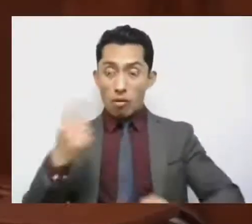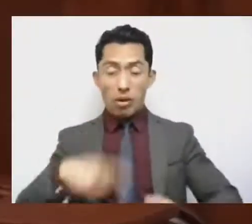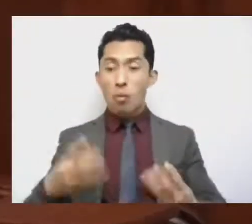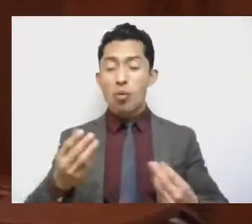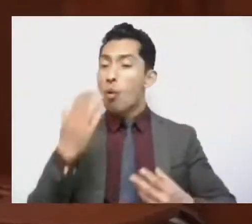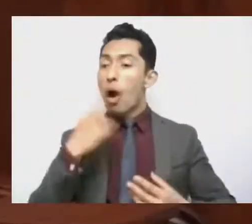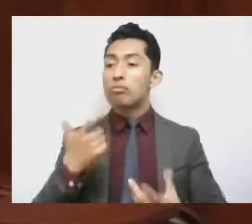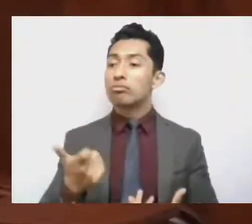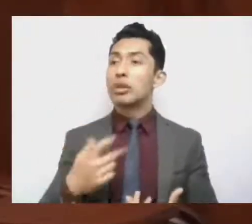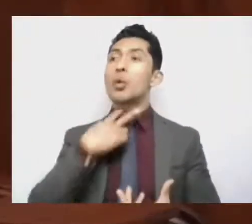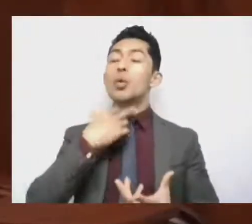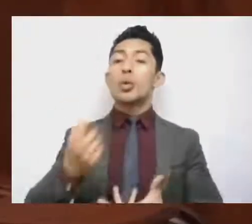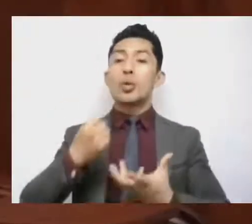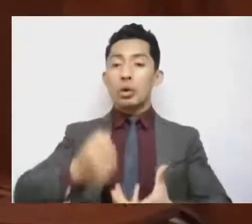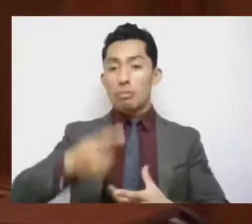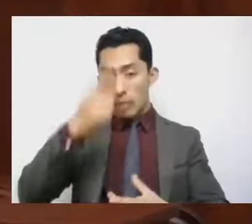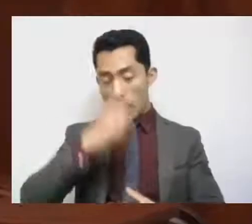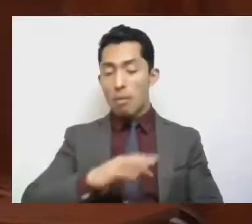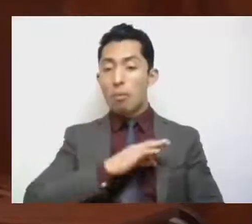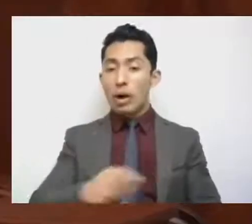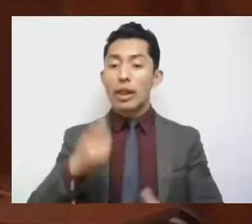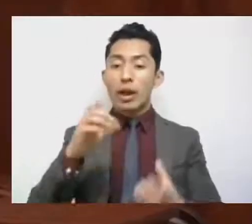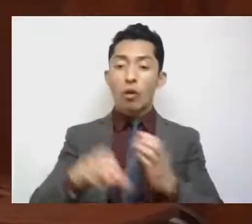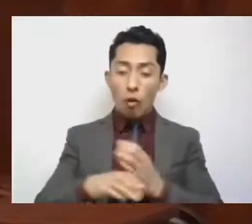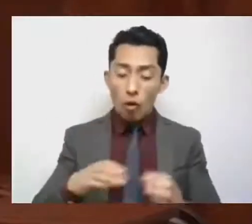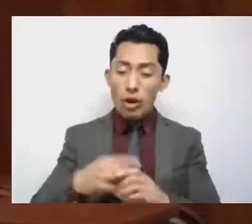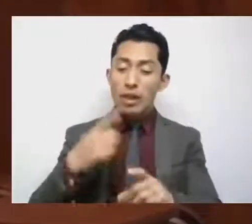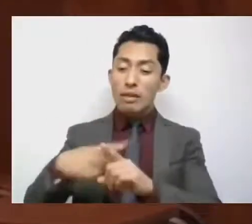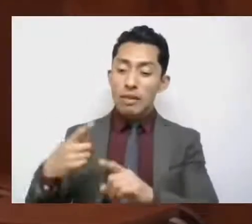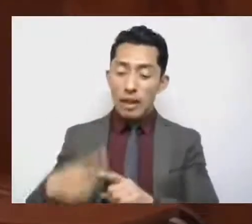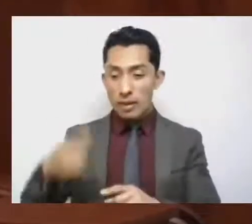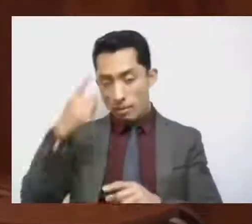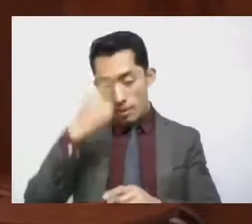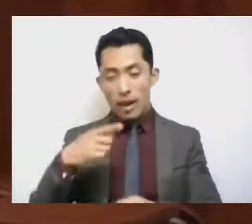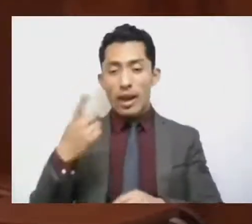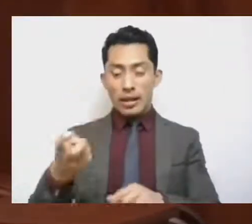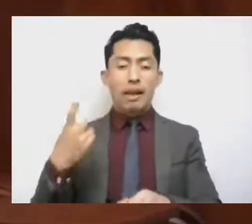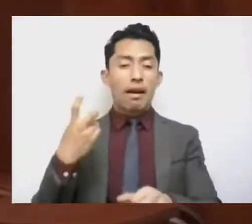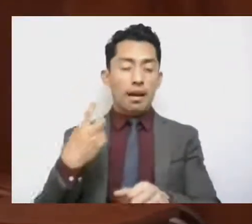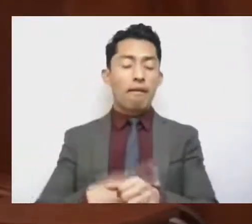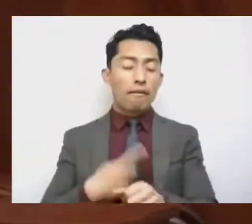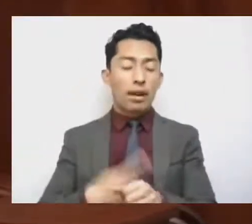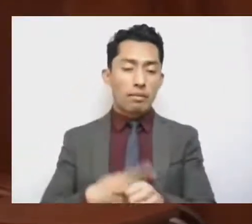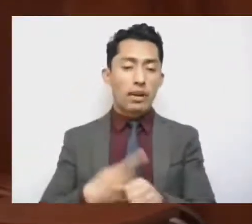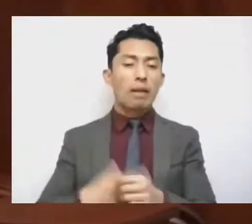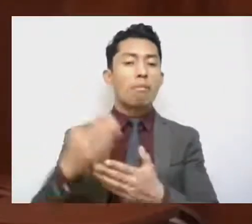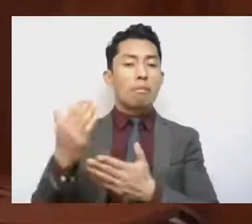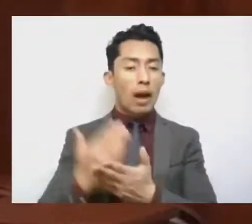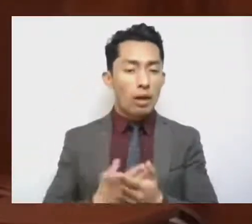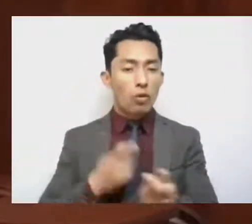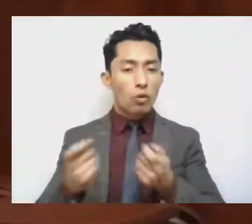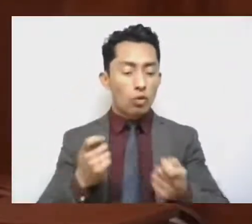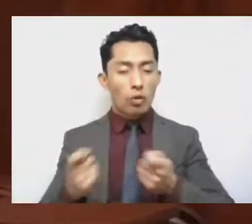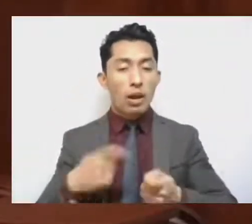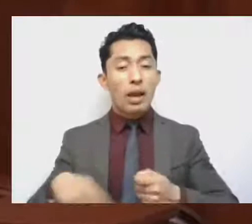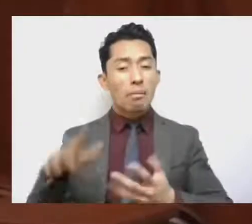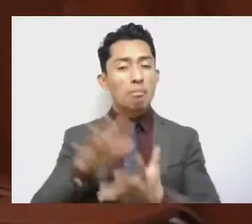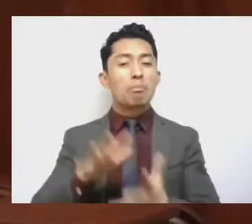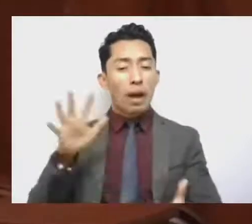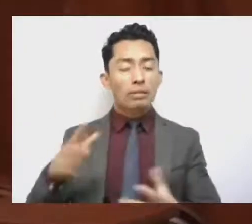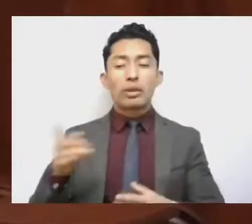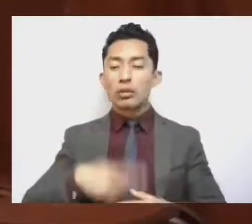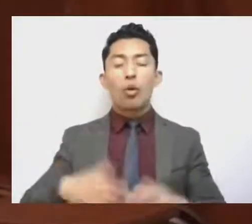presupuesto necesario para adquirir los equipos que ayuden a mitigar la enfermedad y la mayoría de ellos carecen